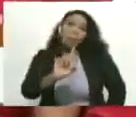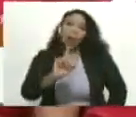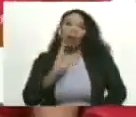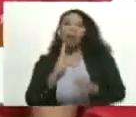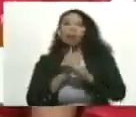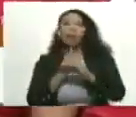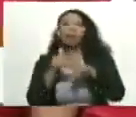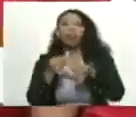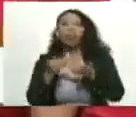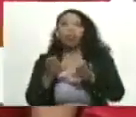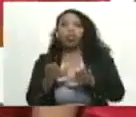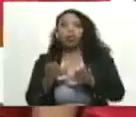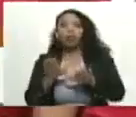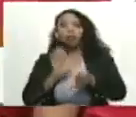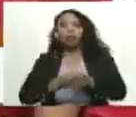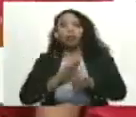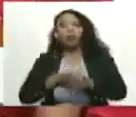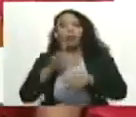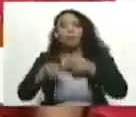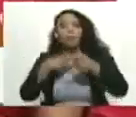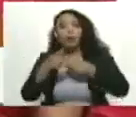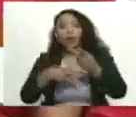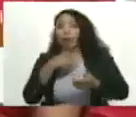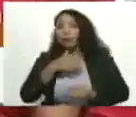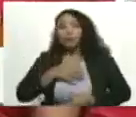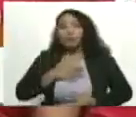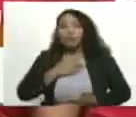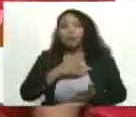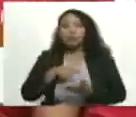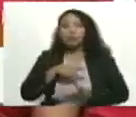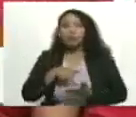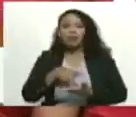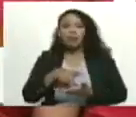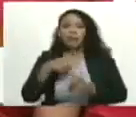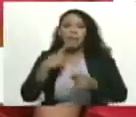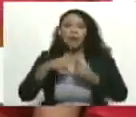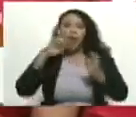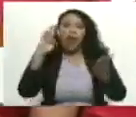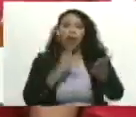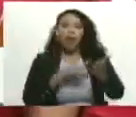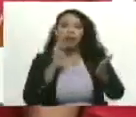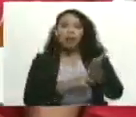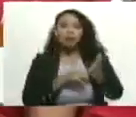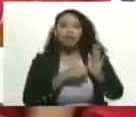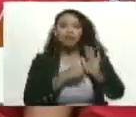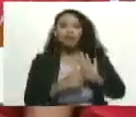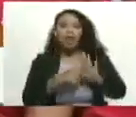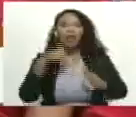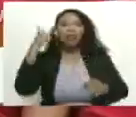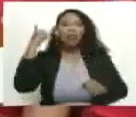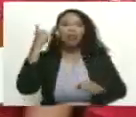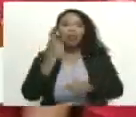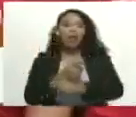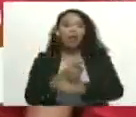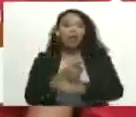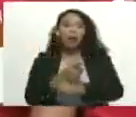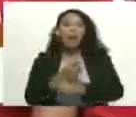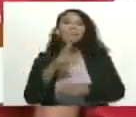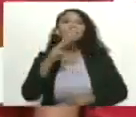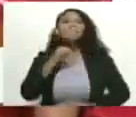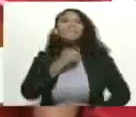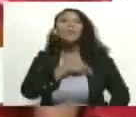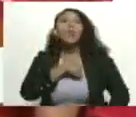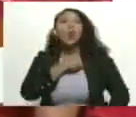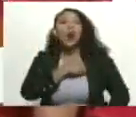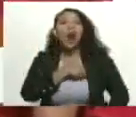están inhabilitados políticamente, pero en verdad, hermanos y hermanas, deben estar inhabilitados moralmente,